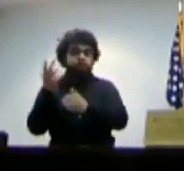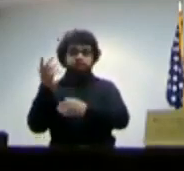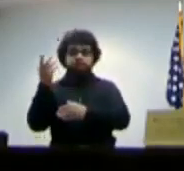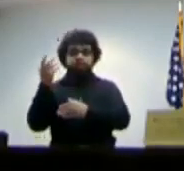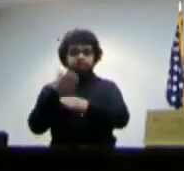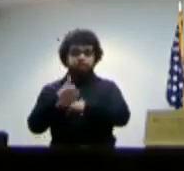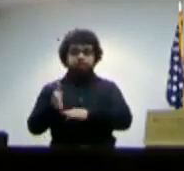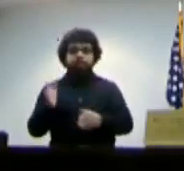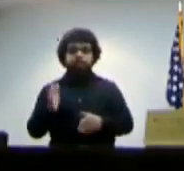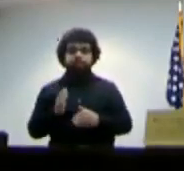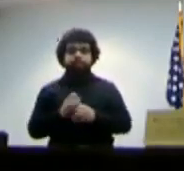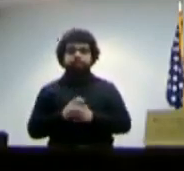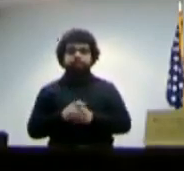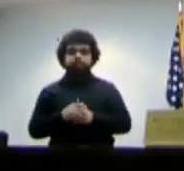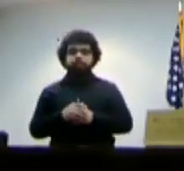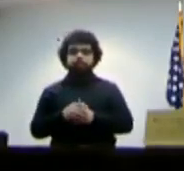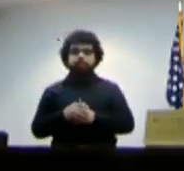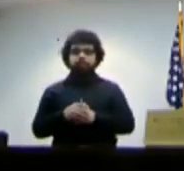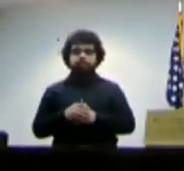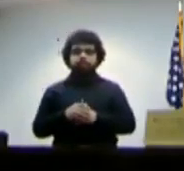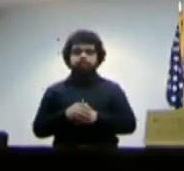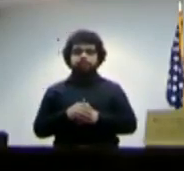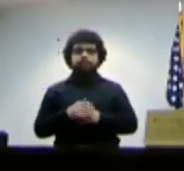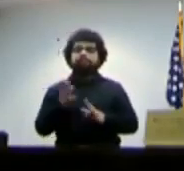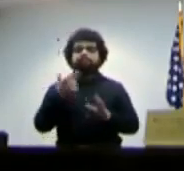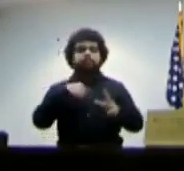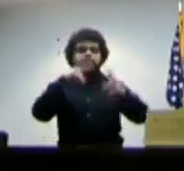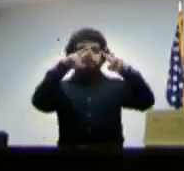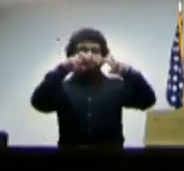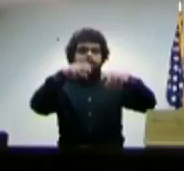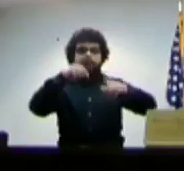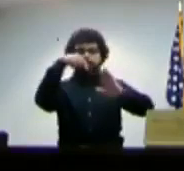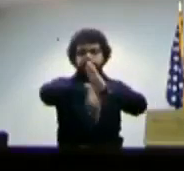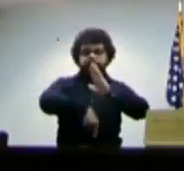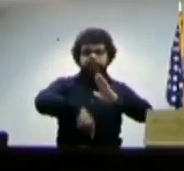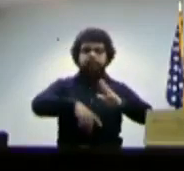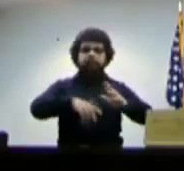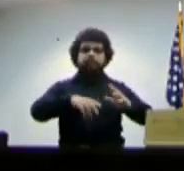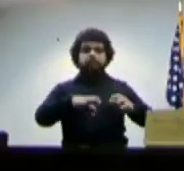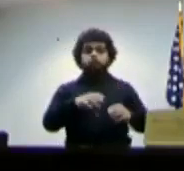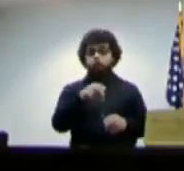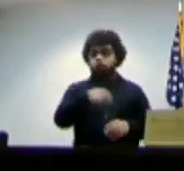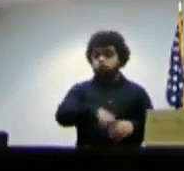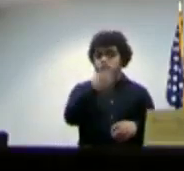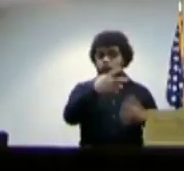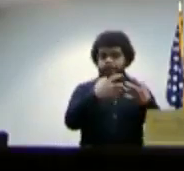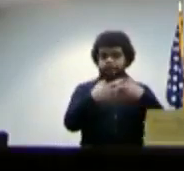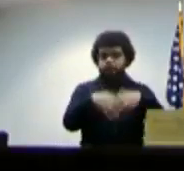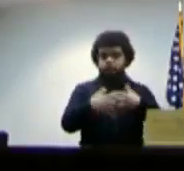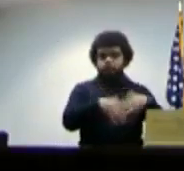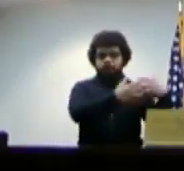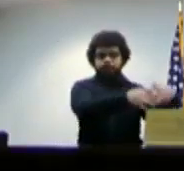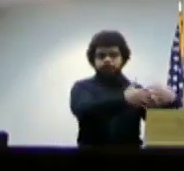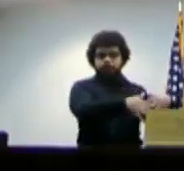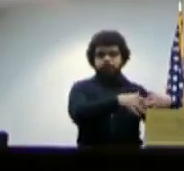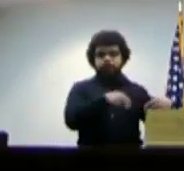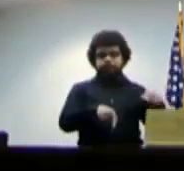para entrar quizá un poquito más de detalle, son dos motores que mueven una bomba. Uno de esos dos motores